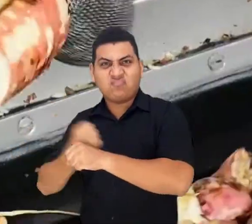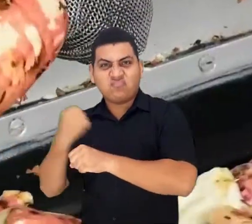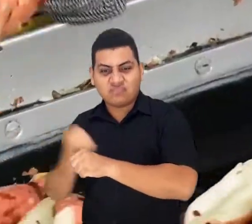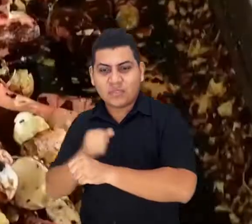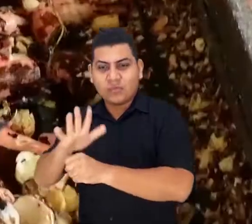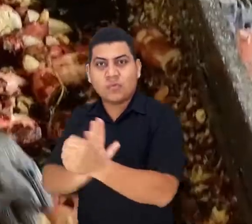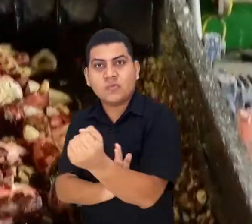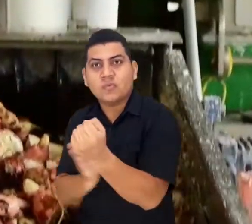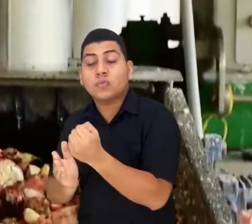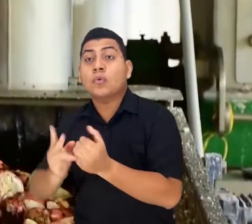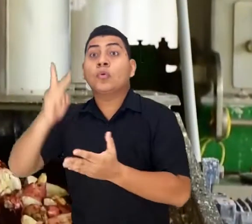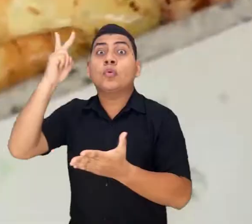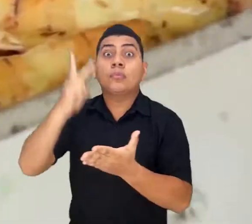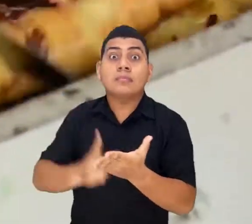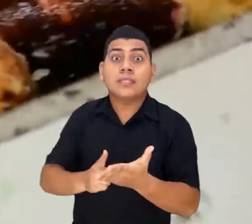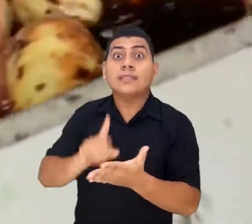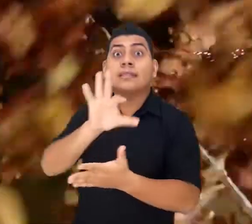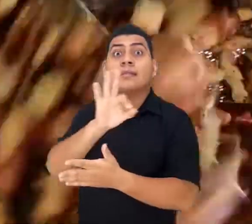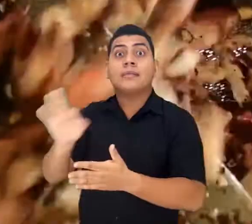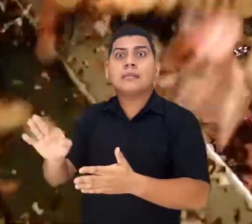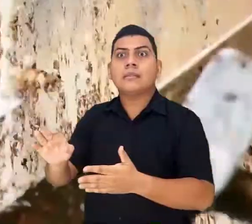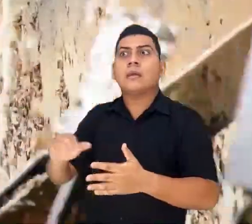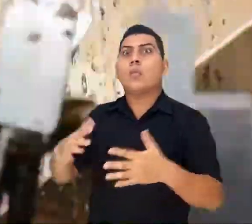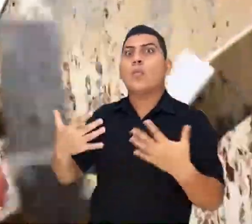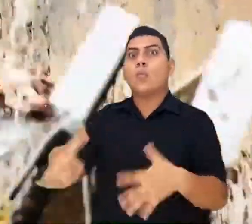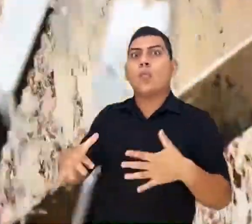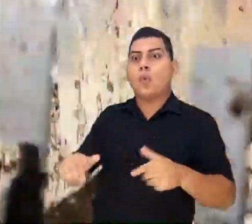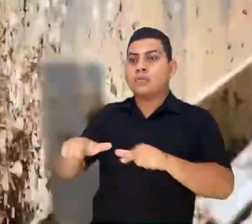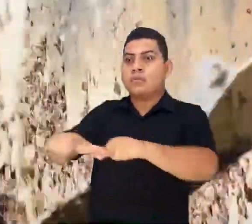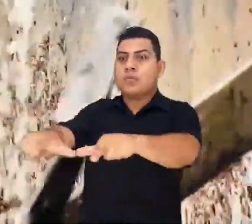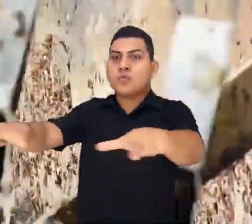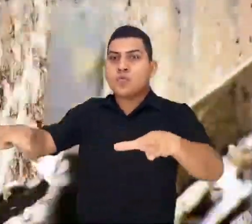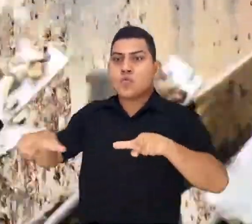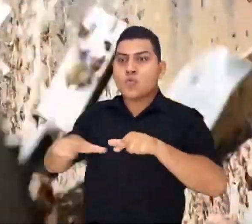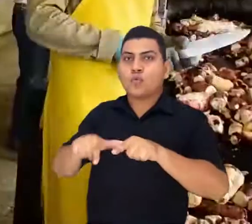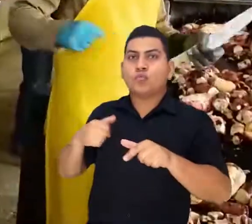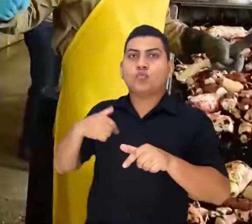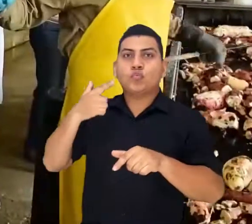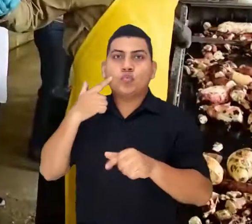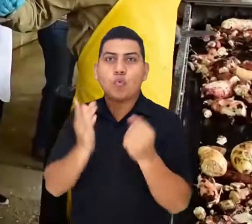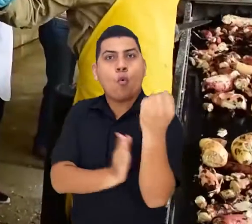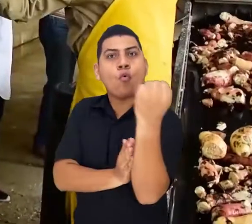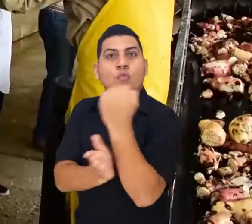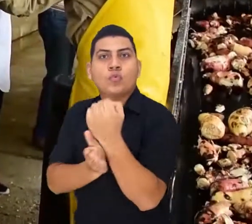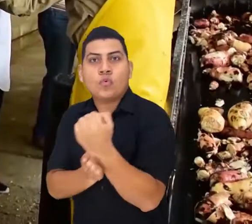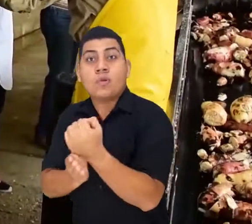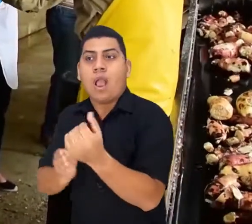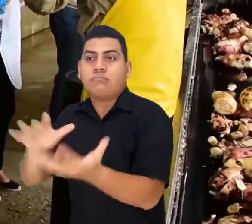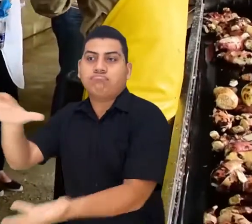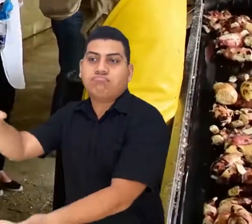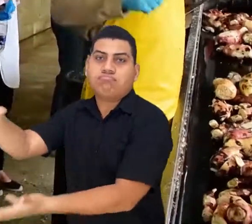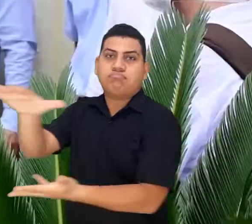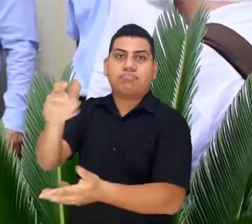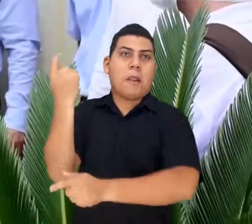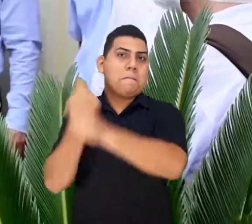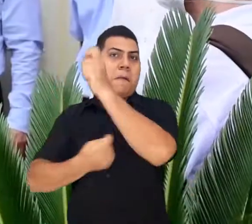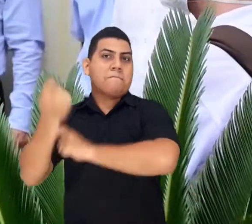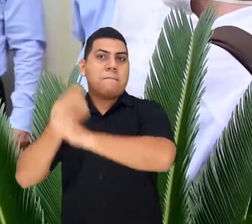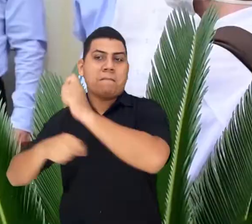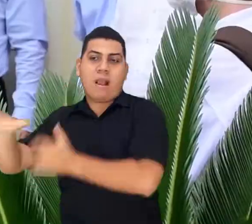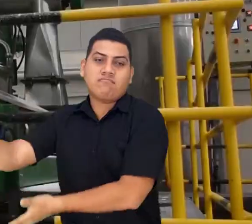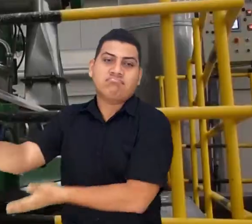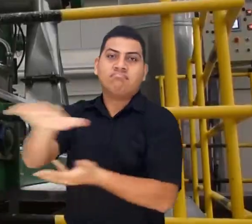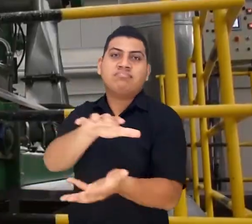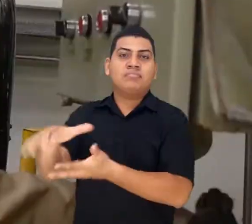casi 2.500, 3.000 hectáreas de productores sucreños de yuca amarga. Creemos sin